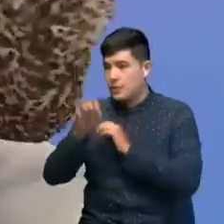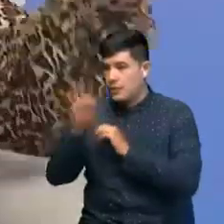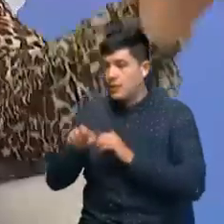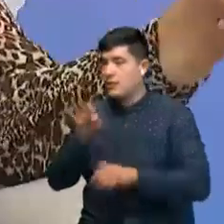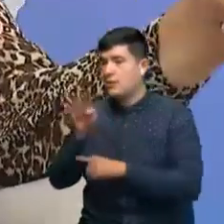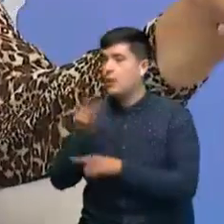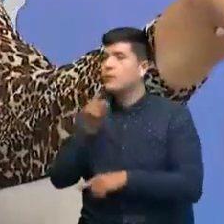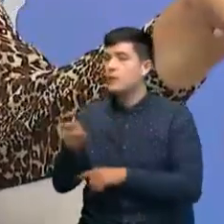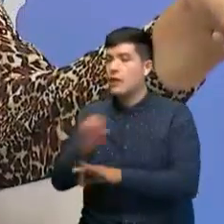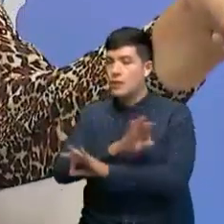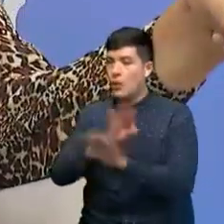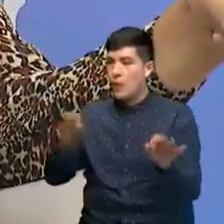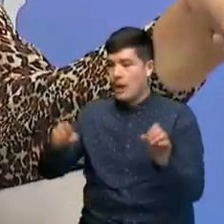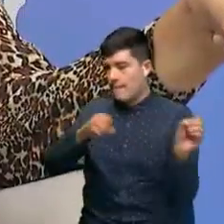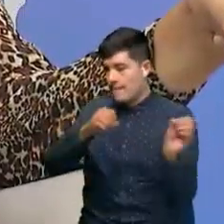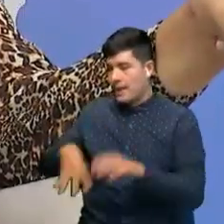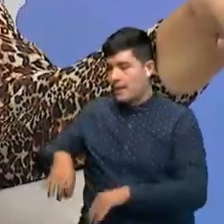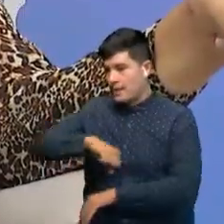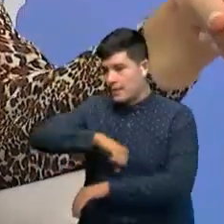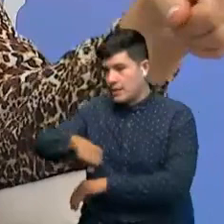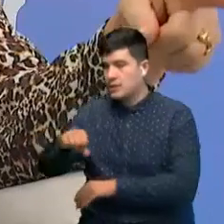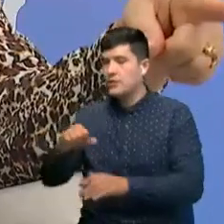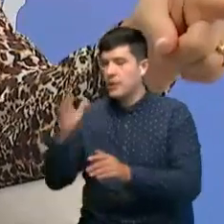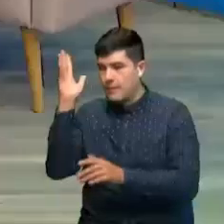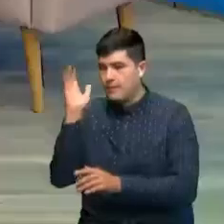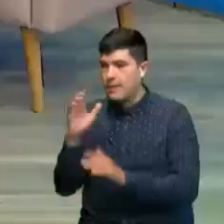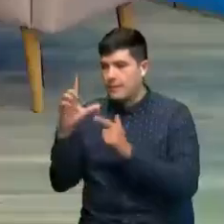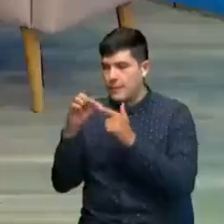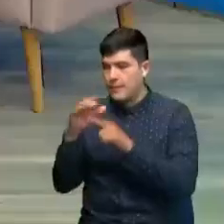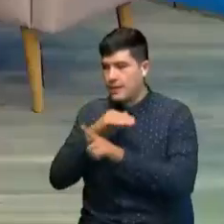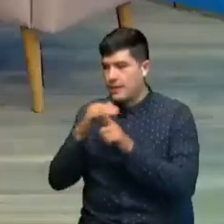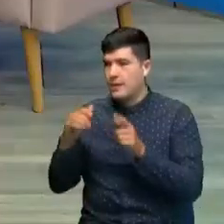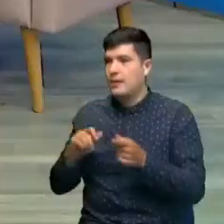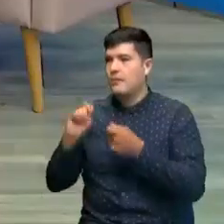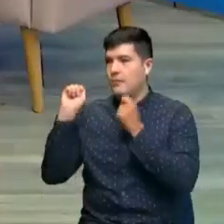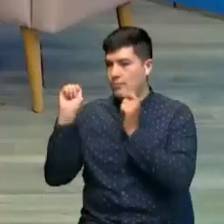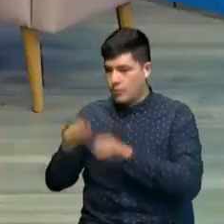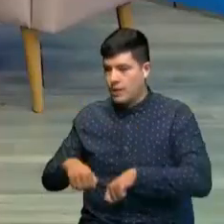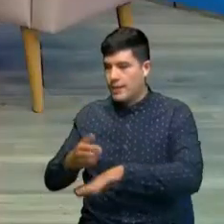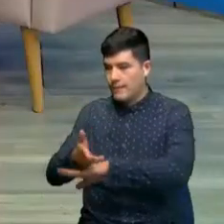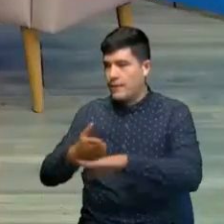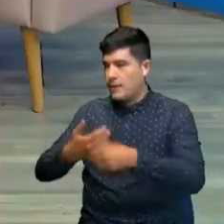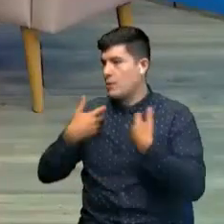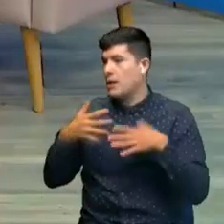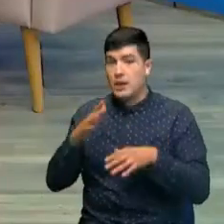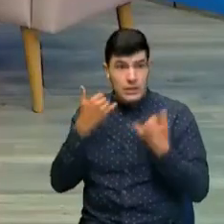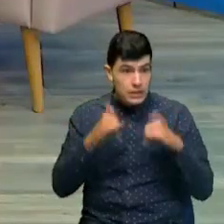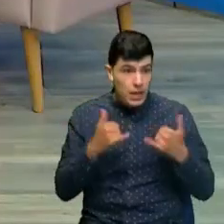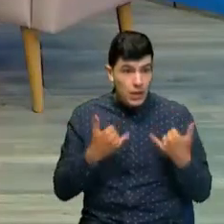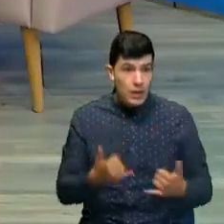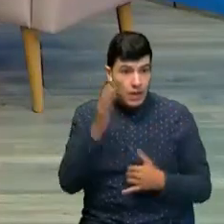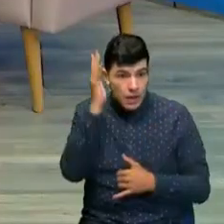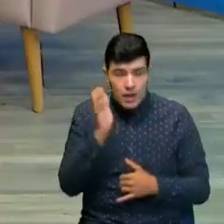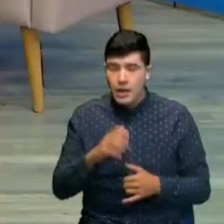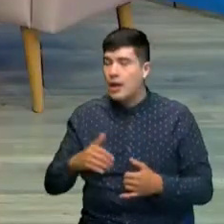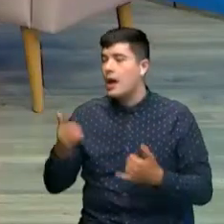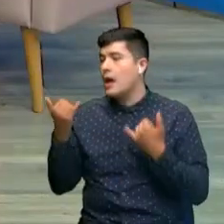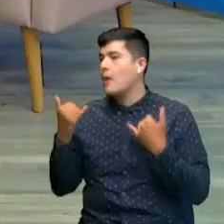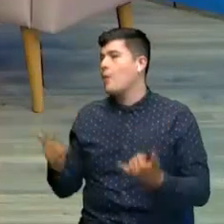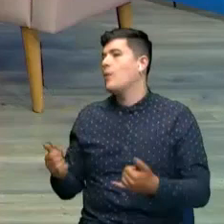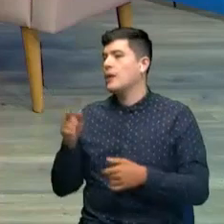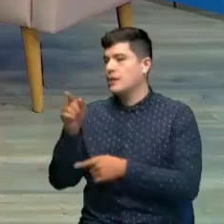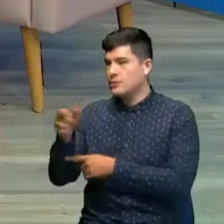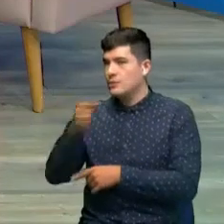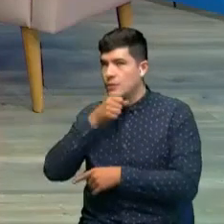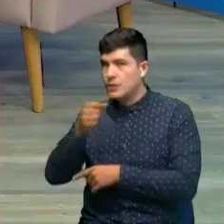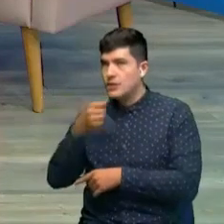perdió su régimen de prima media. Es uh-huh. decir, que puede retornar en cualquier momento. ¿Pero ya estando pensionada? Ahora, esa es la